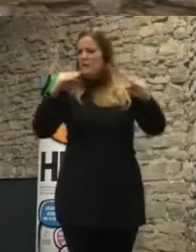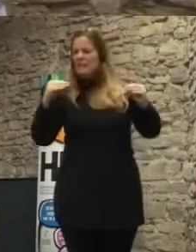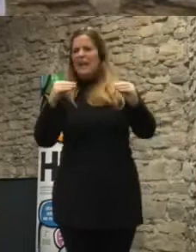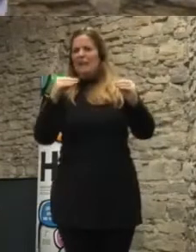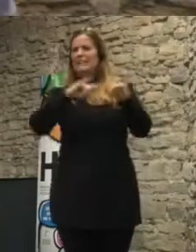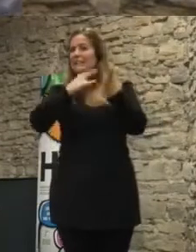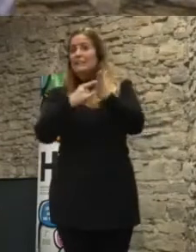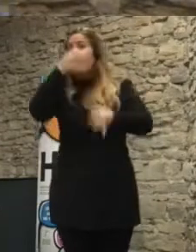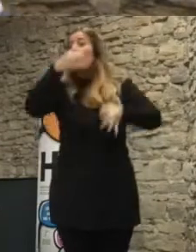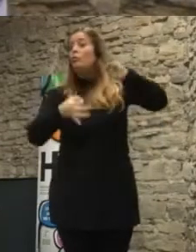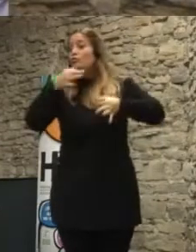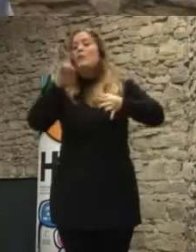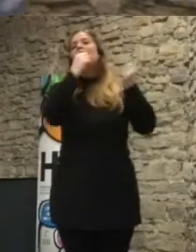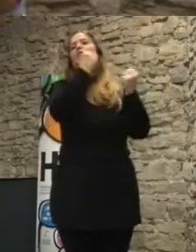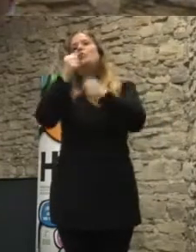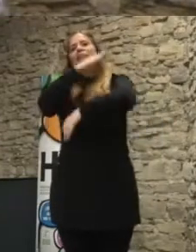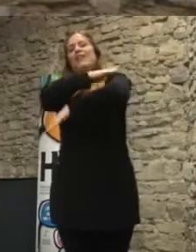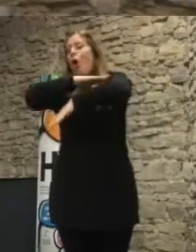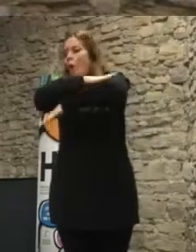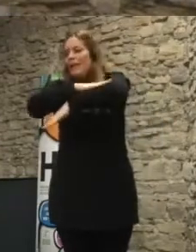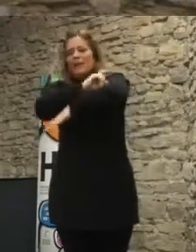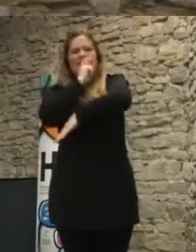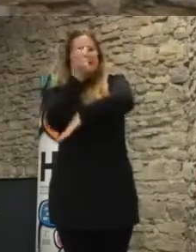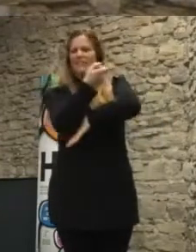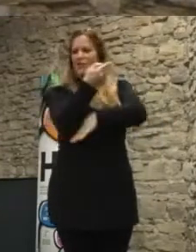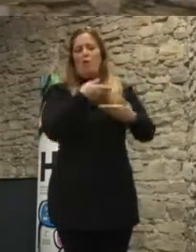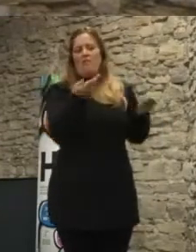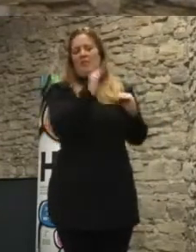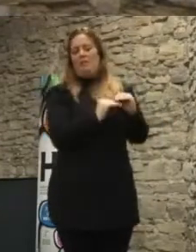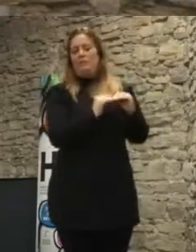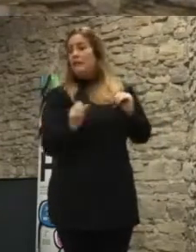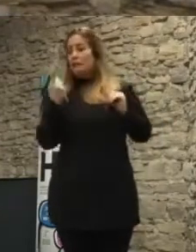de justicia, las instituciones de gobierno, etcétera.